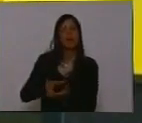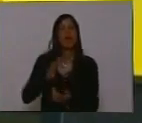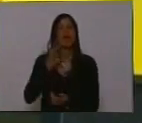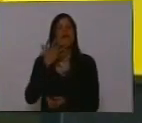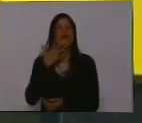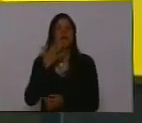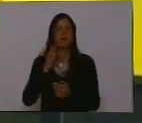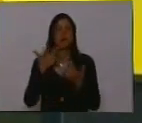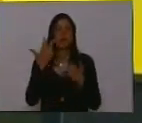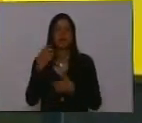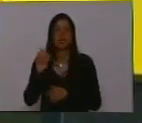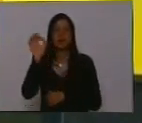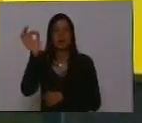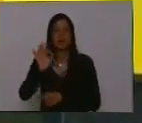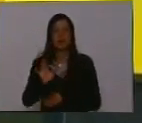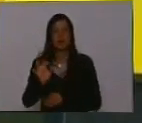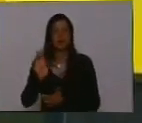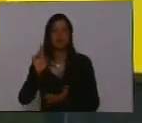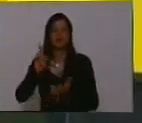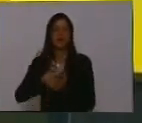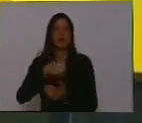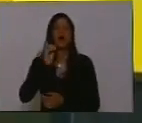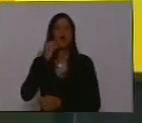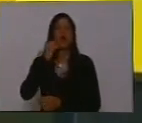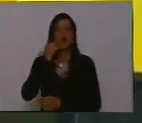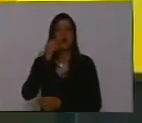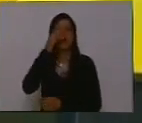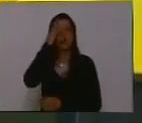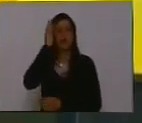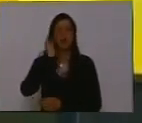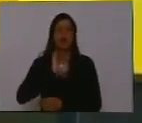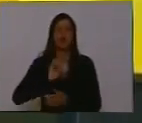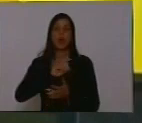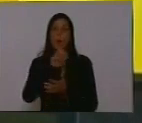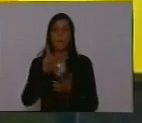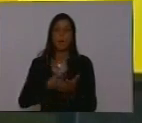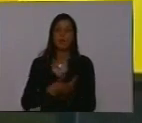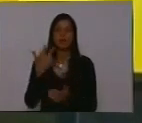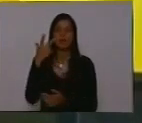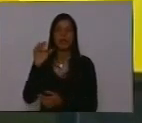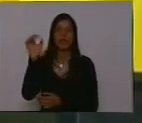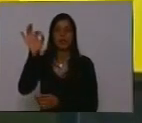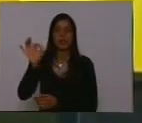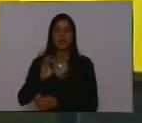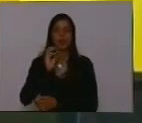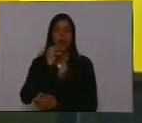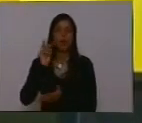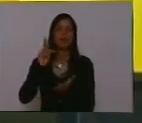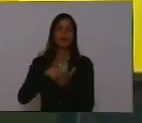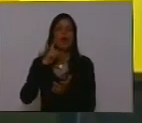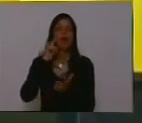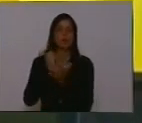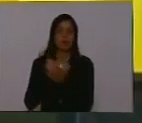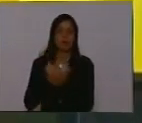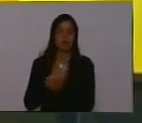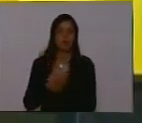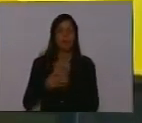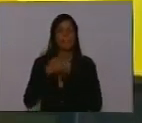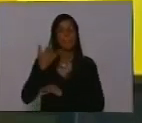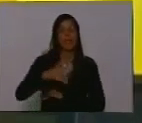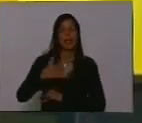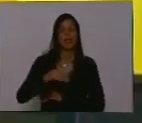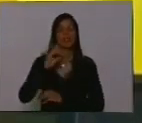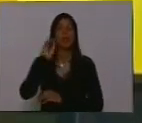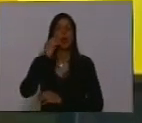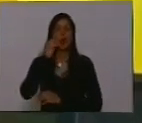el 30% de esta asamblea que es completamente joven. Y esos derechos de la juventud que se han